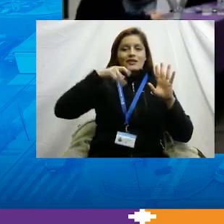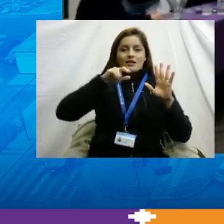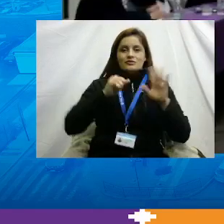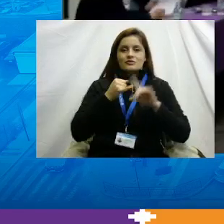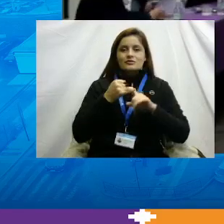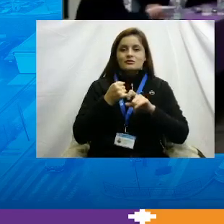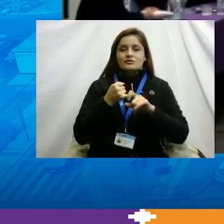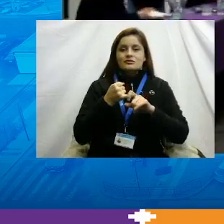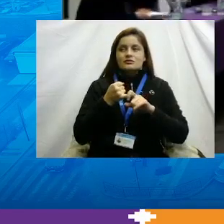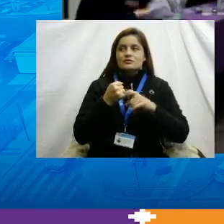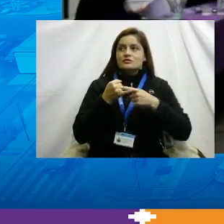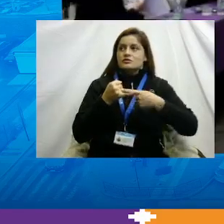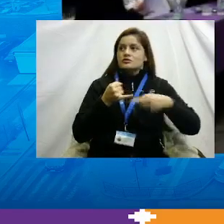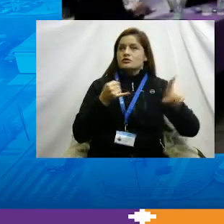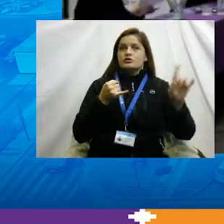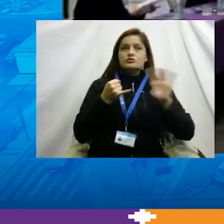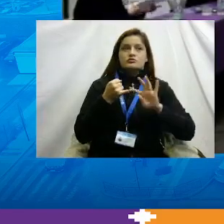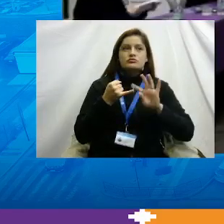Luis Cavión.